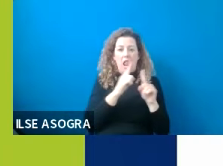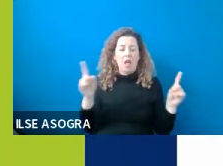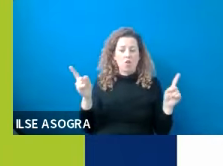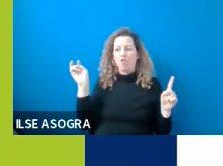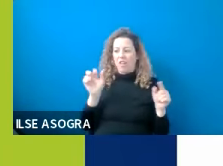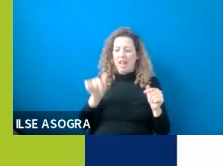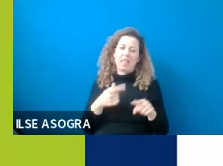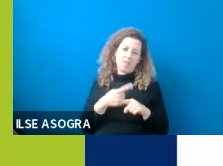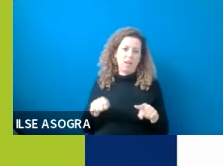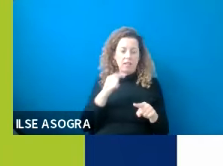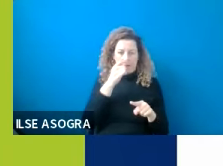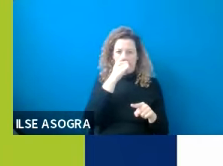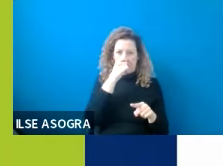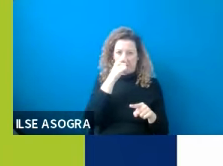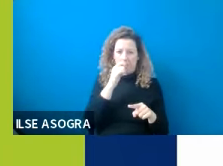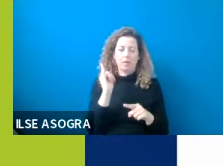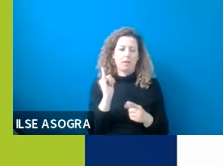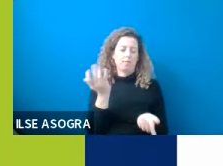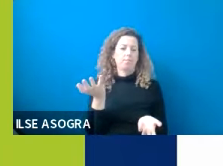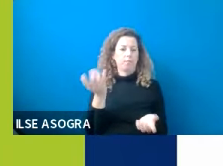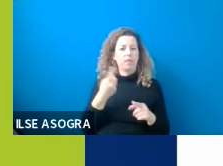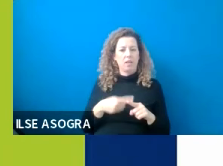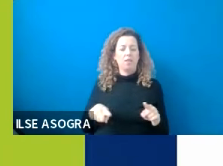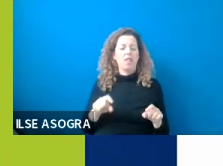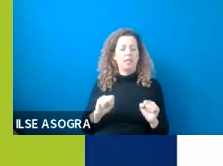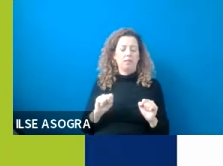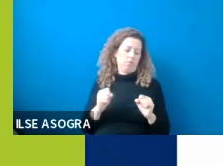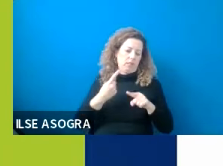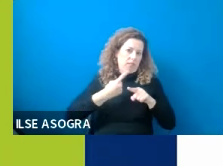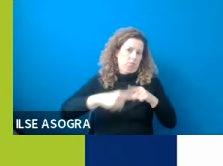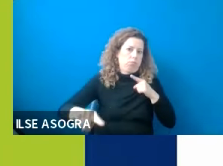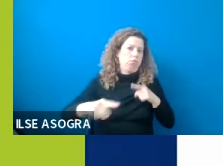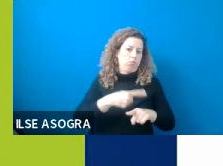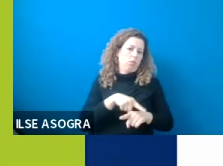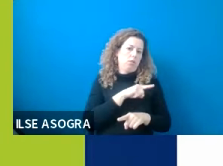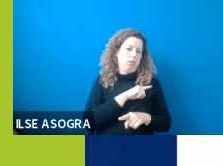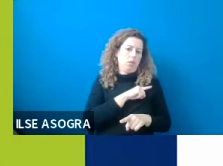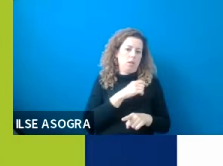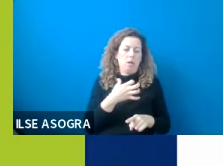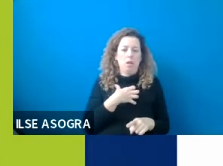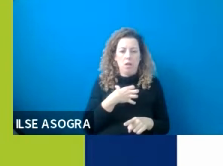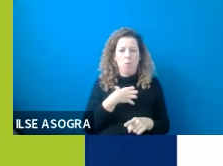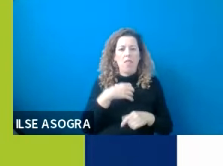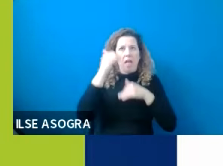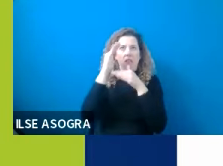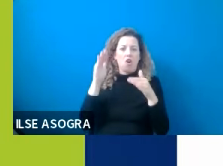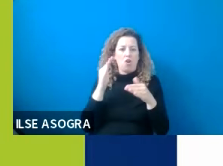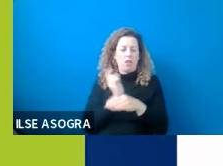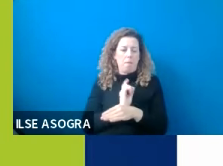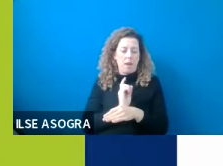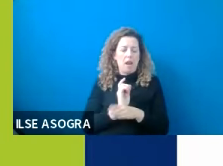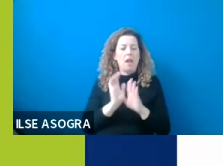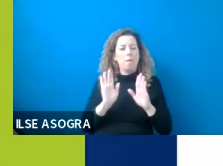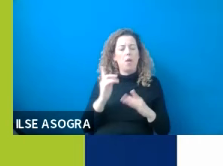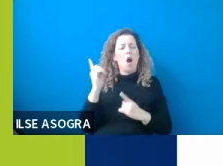aquí y evidentemente ya hay una diferencia que no es salvable con la idea de lo que hacemos en atención temprana pero bueno, lo mejor